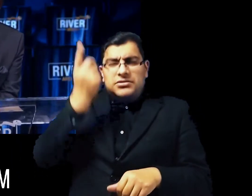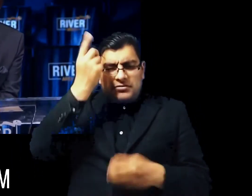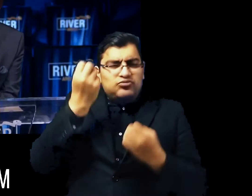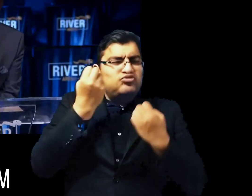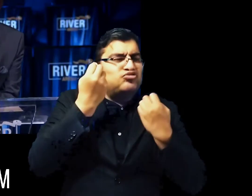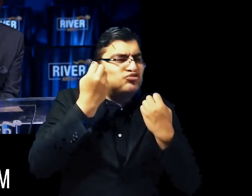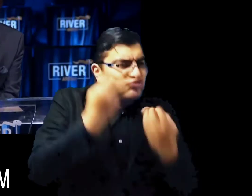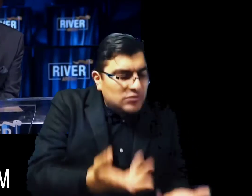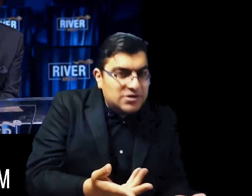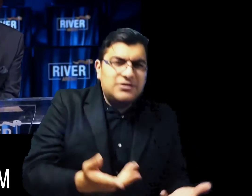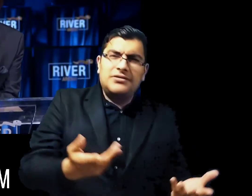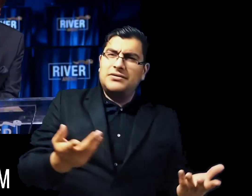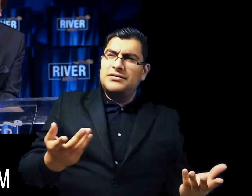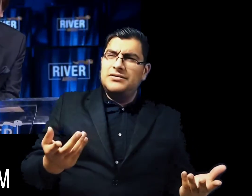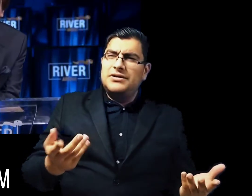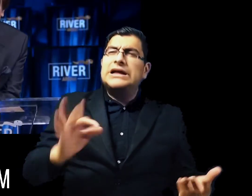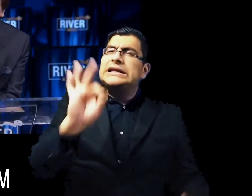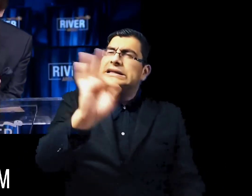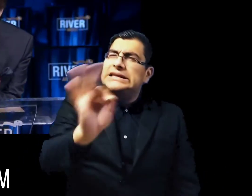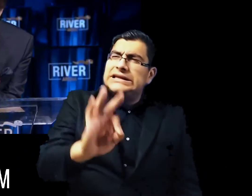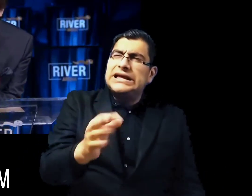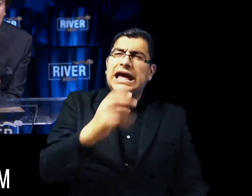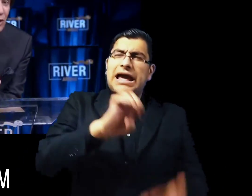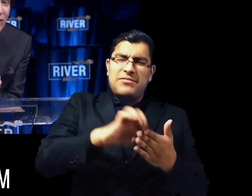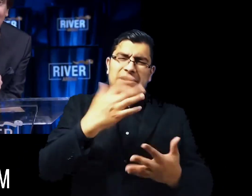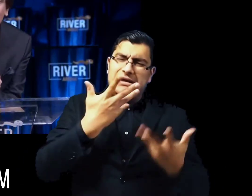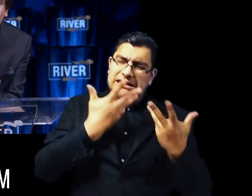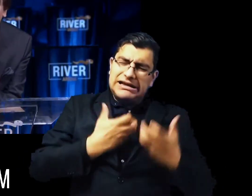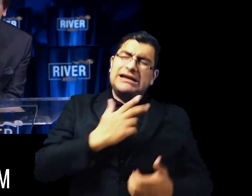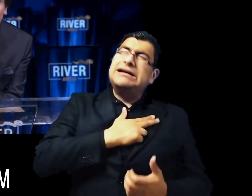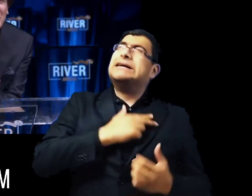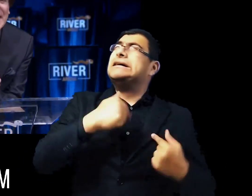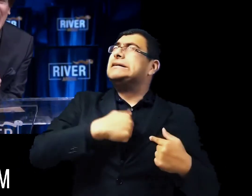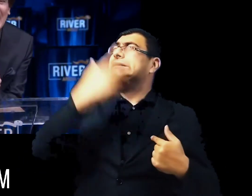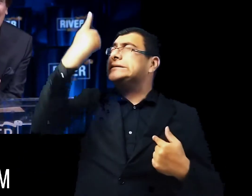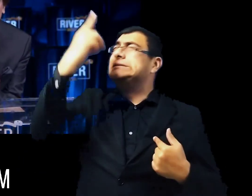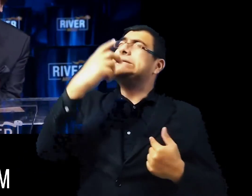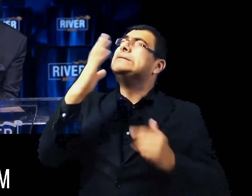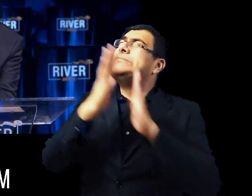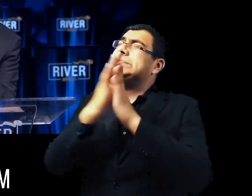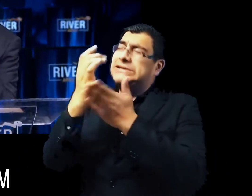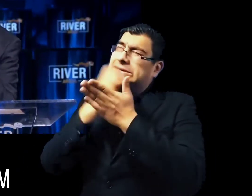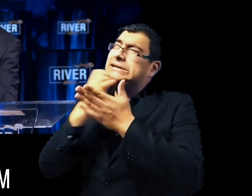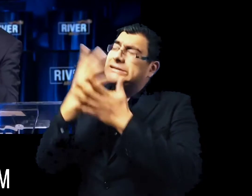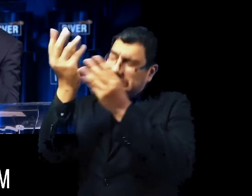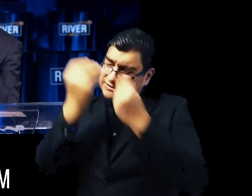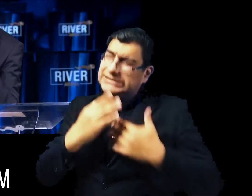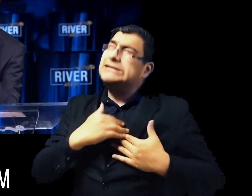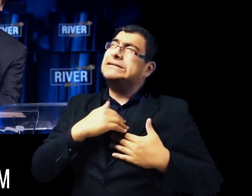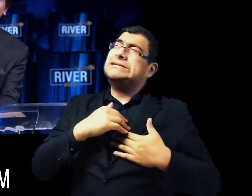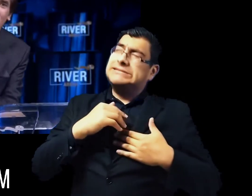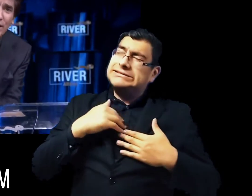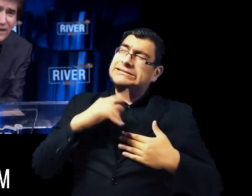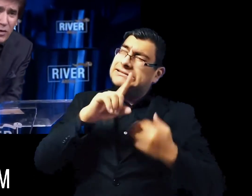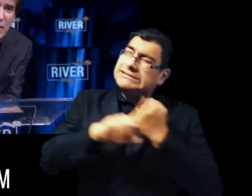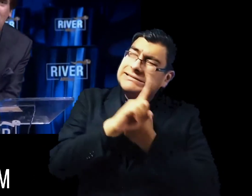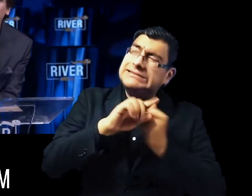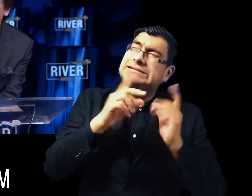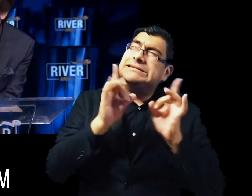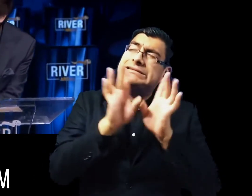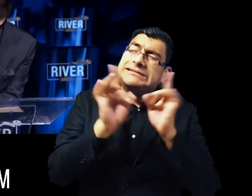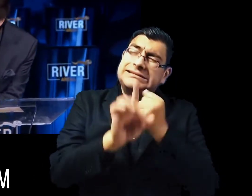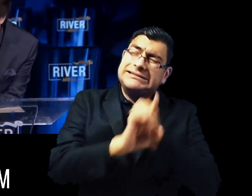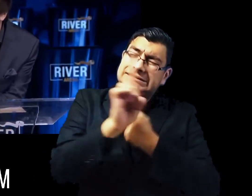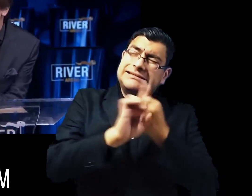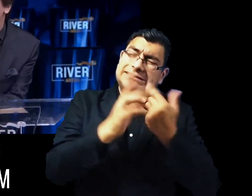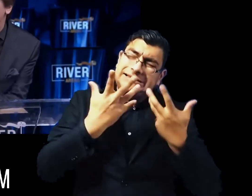Dios? ¿Qué tal si esas heridas que le imploramos a Dios que sane, las cargas que le suplicamos que renueva,